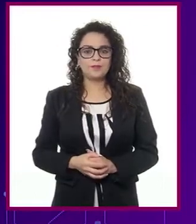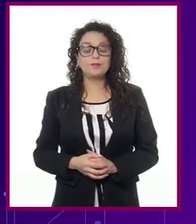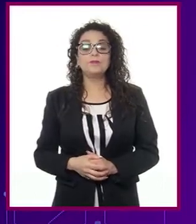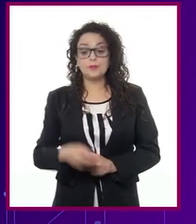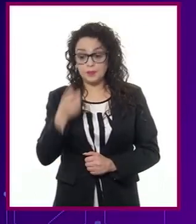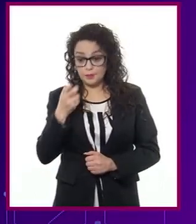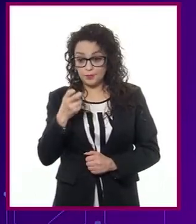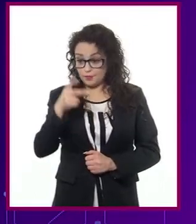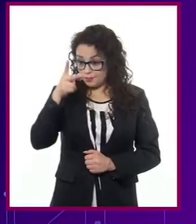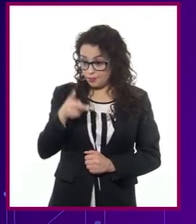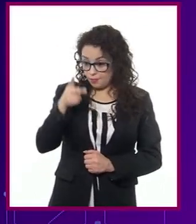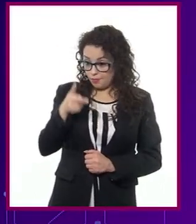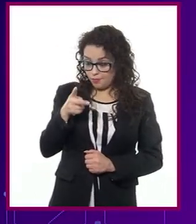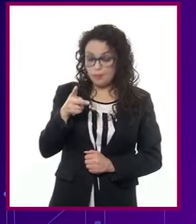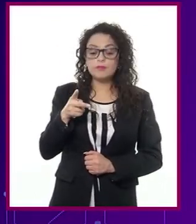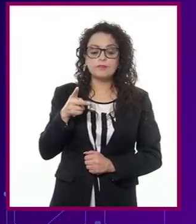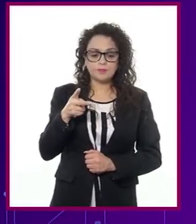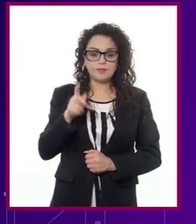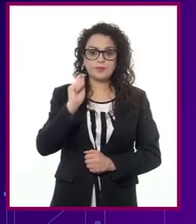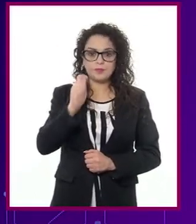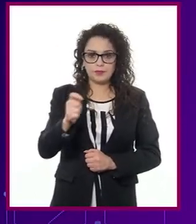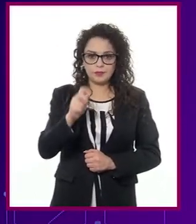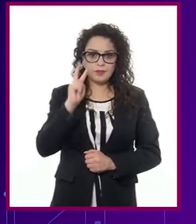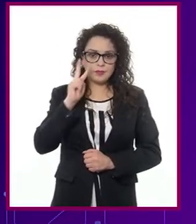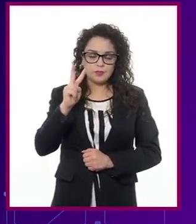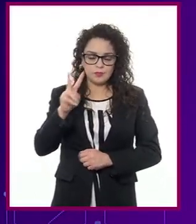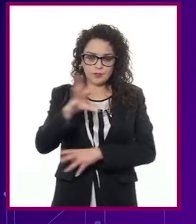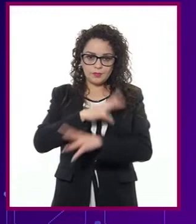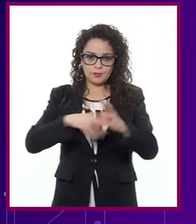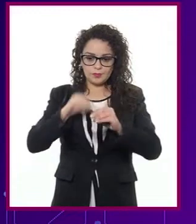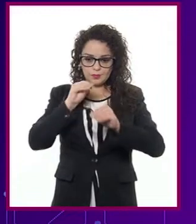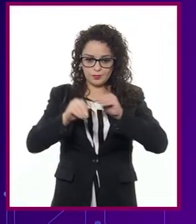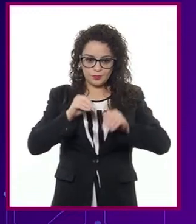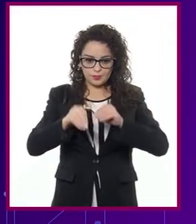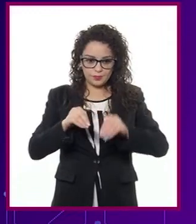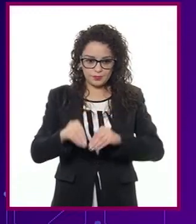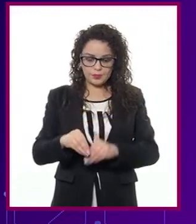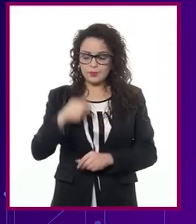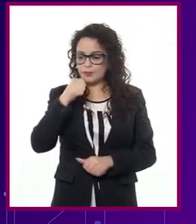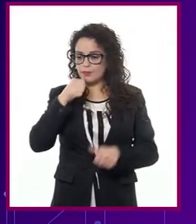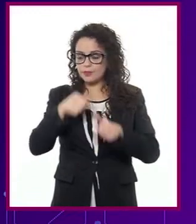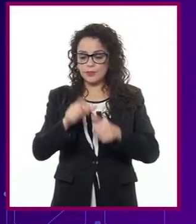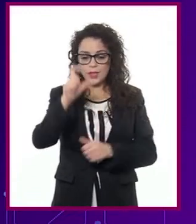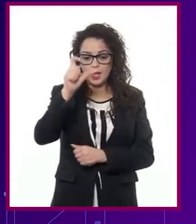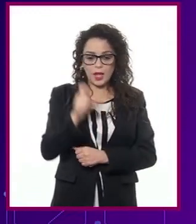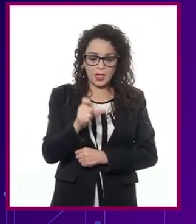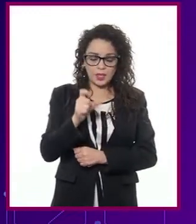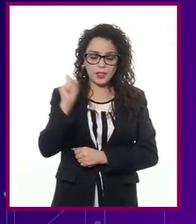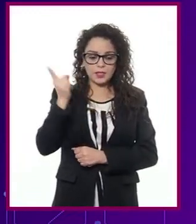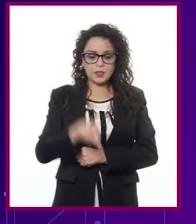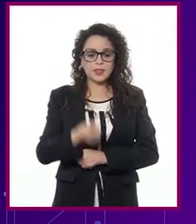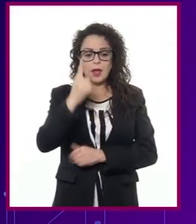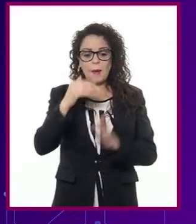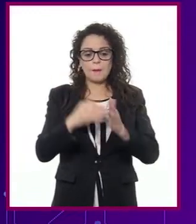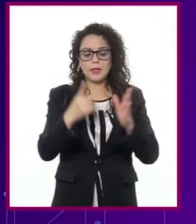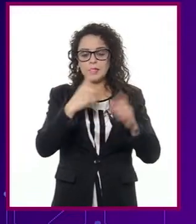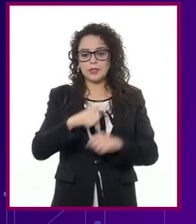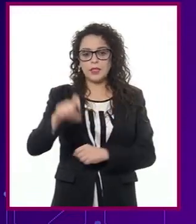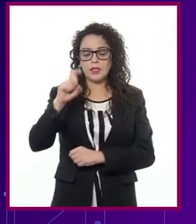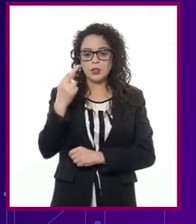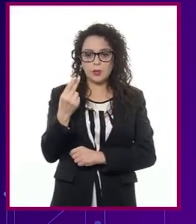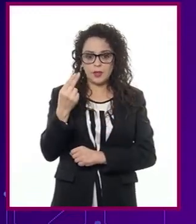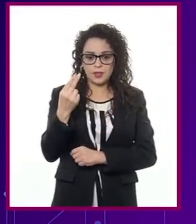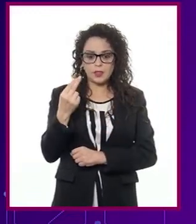ambas razones, obtenemos X sobre 1,125, que es igual a 818 sobre 100.